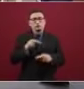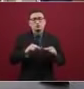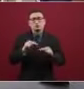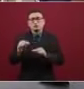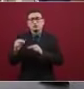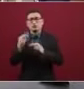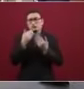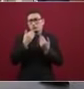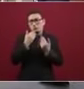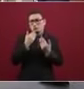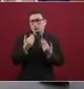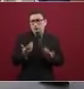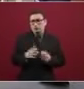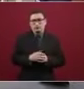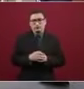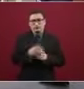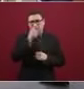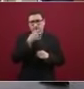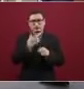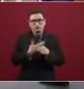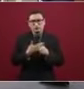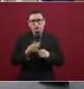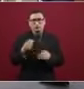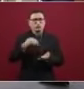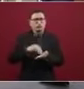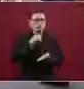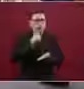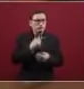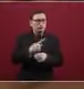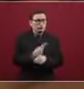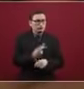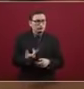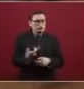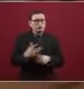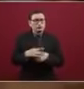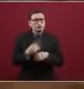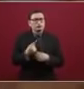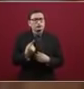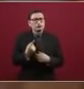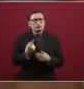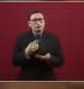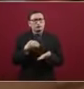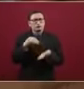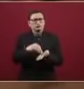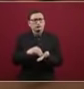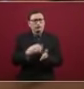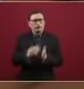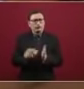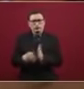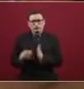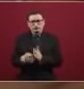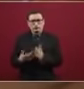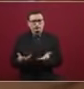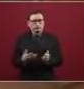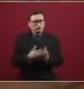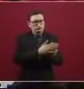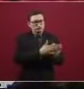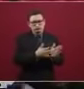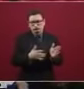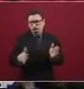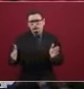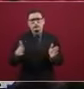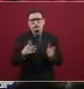estadística del Secretario Ejecutivo. ¿Qué pasó ahí? ¿Hubo algo concreto de lo que pasó en estos meses?